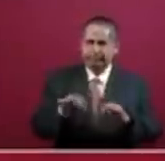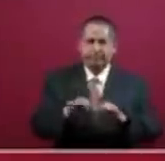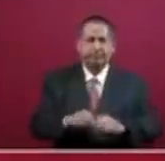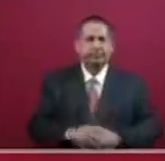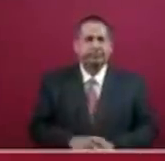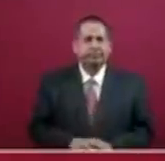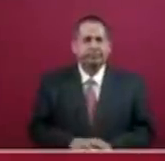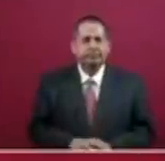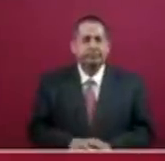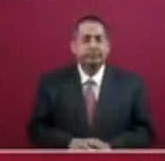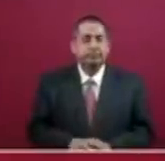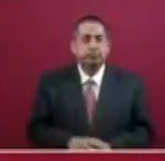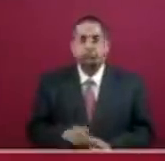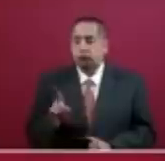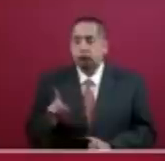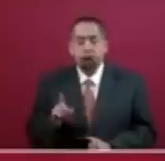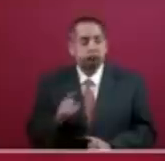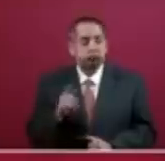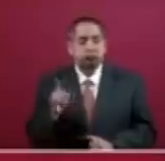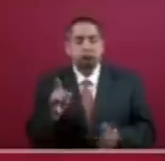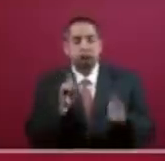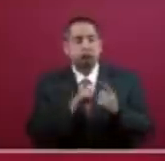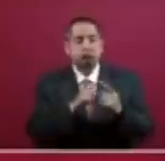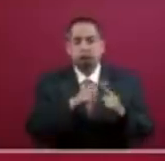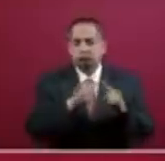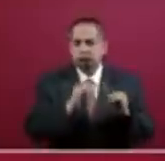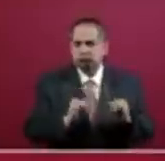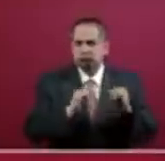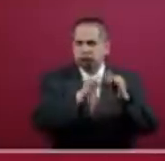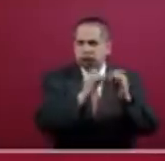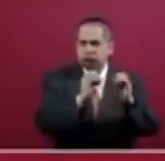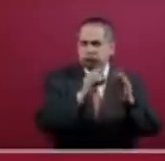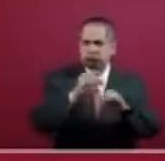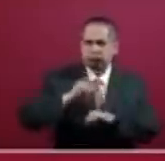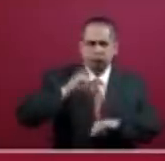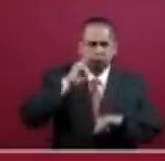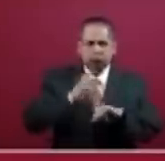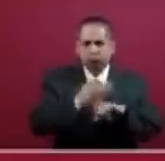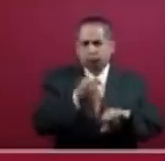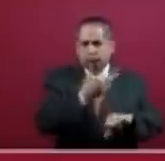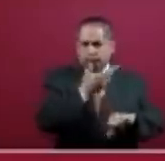que se acuda a las instancias legales,